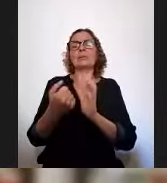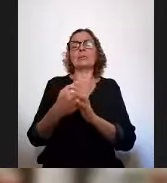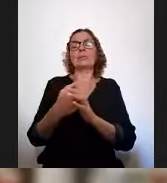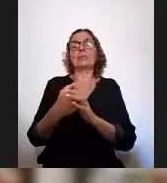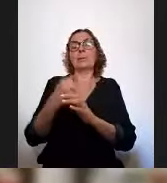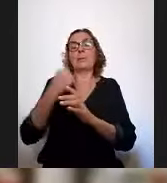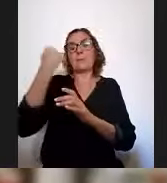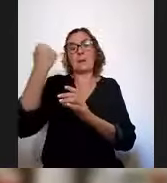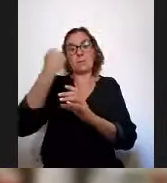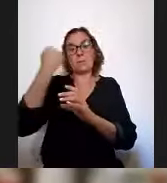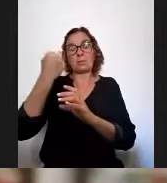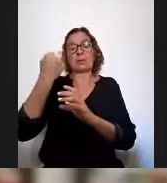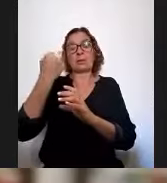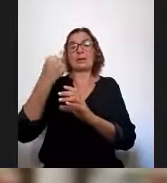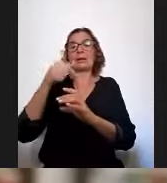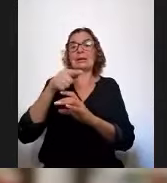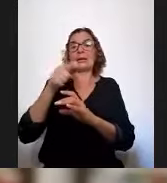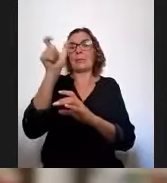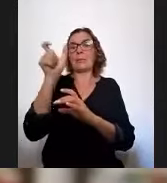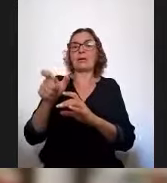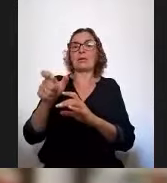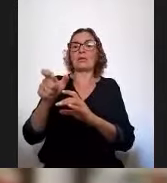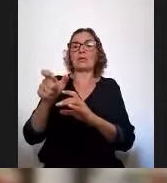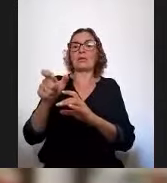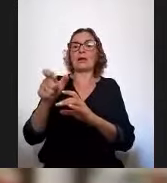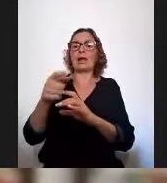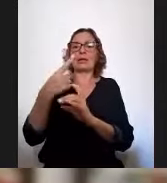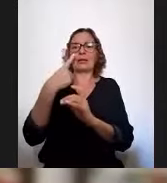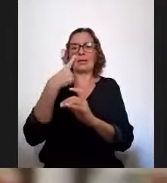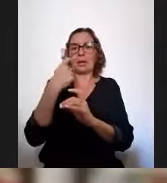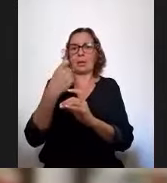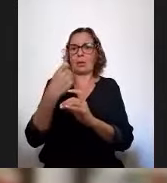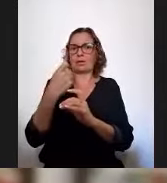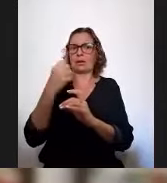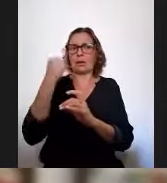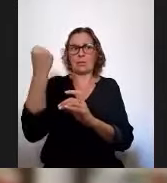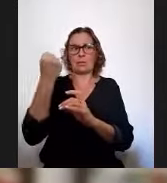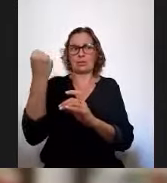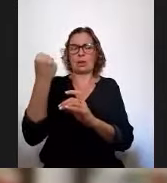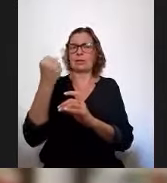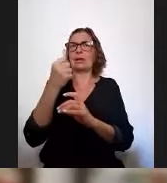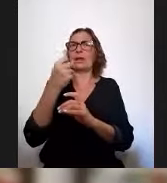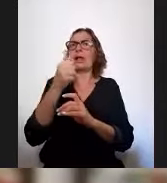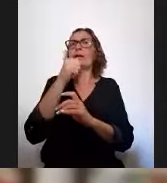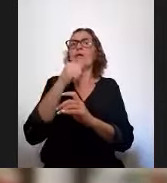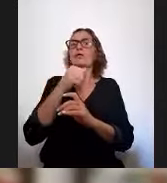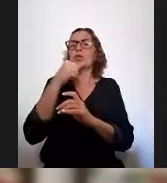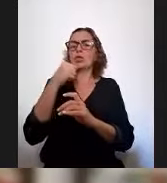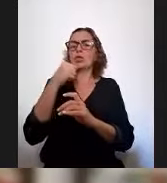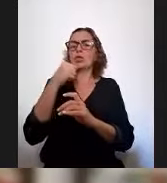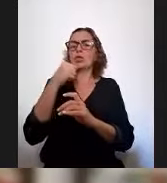principales que este cliente le da valor a nuestra solución, a nuestro proceso? ¿Cuáles son para ellos